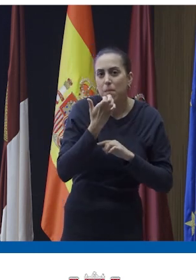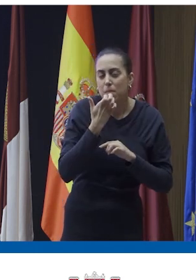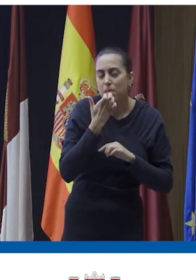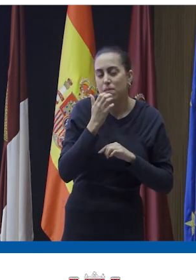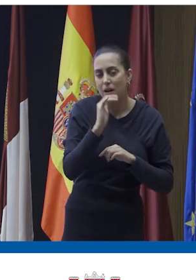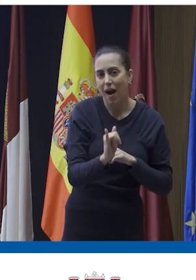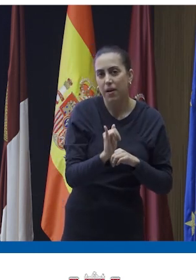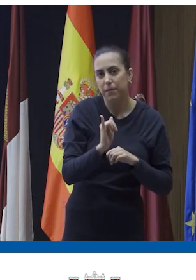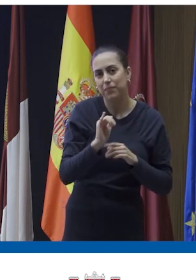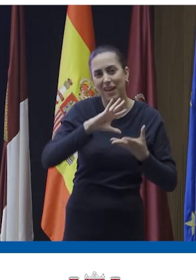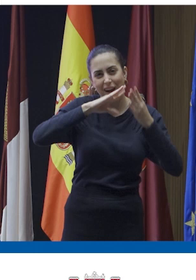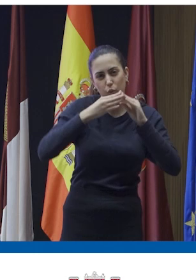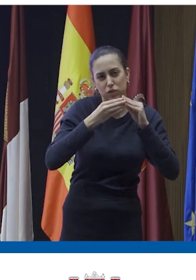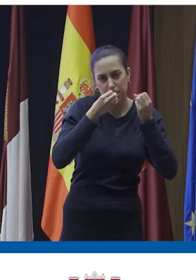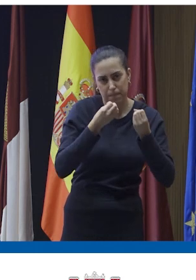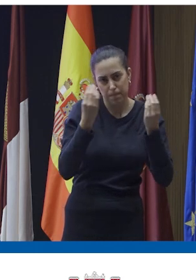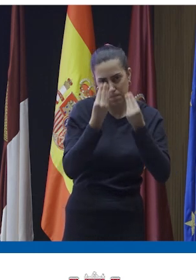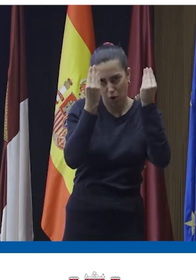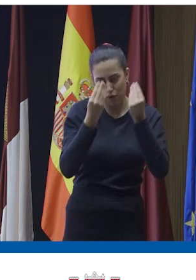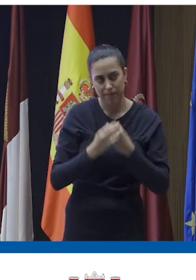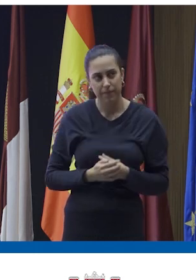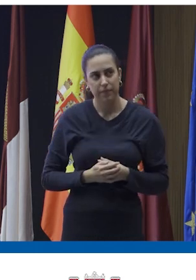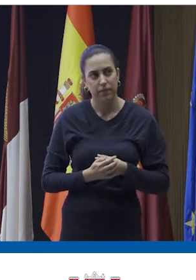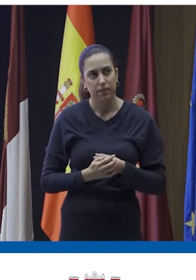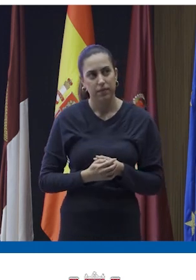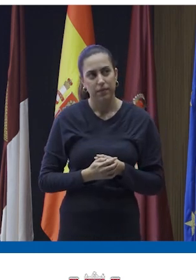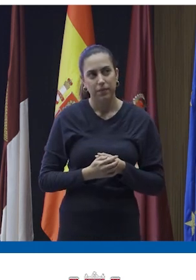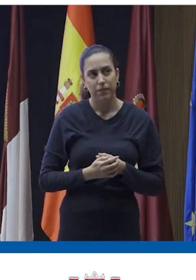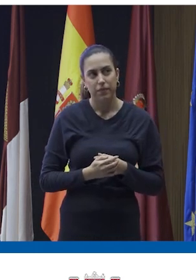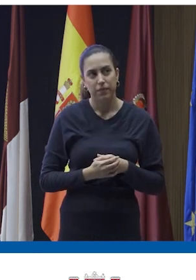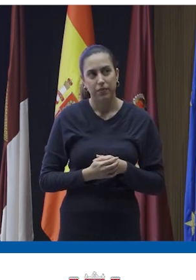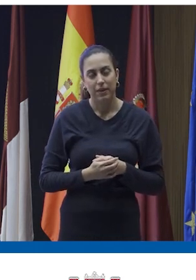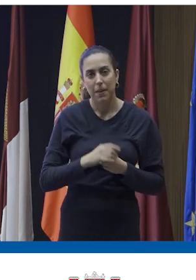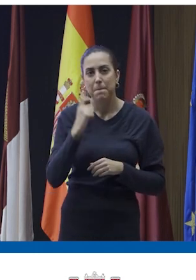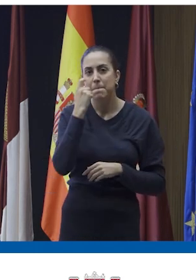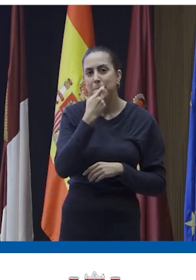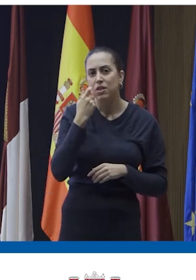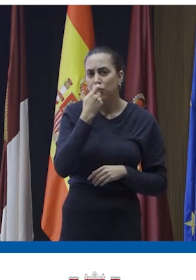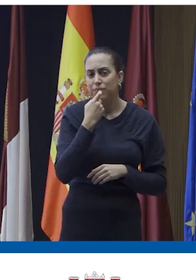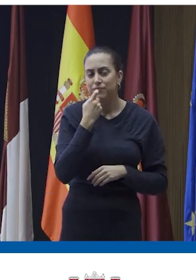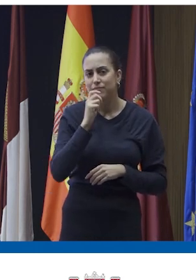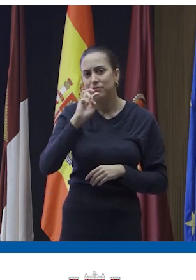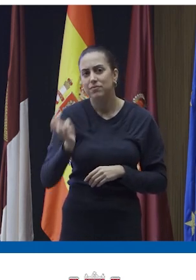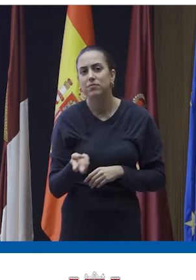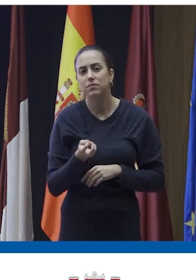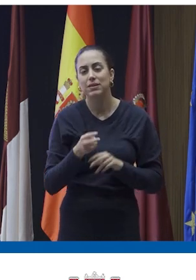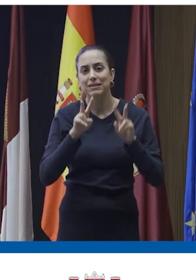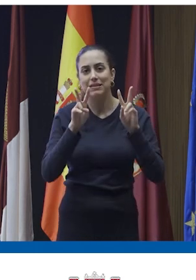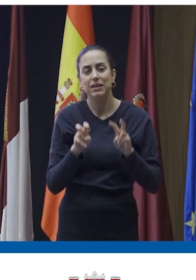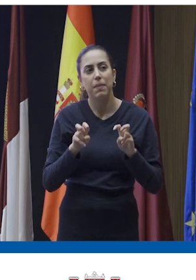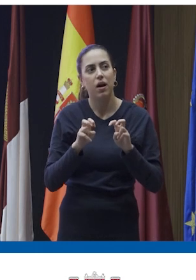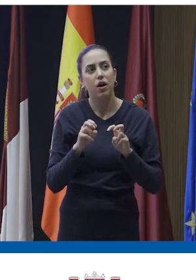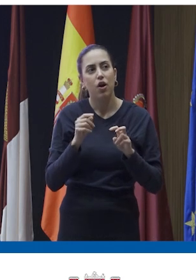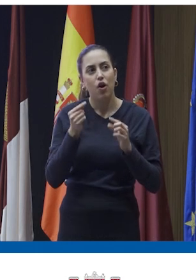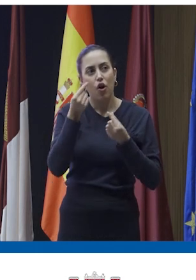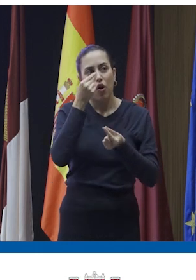pues se produce mejor ajuste de la lente. Entonces, el siguiente mito es sobre la corrección de la presbicia. Entonces,